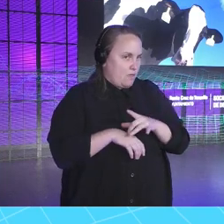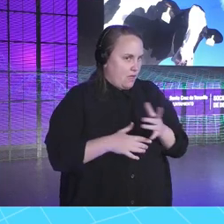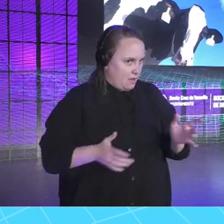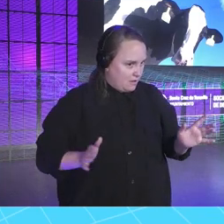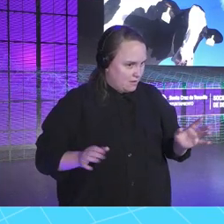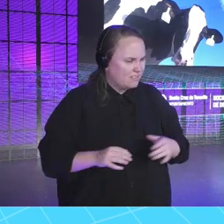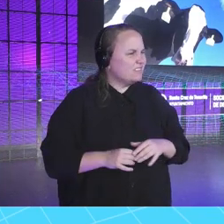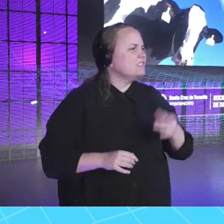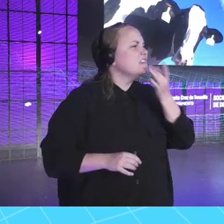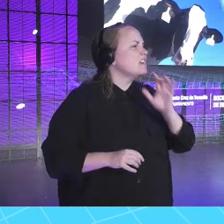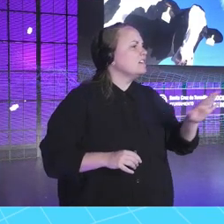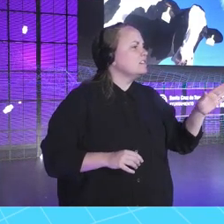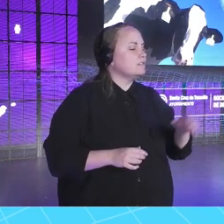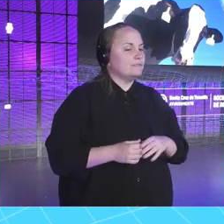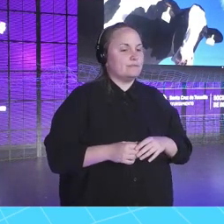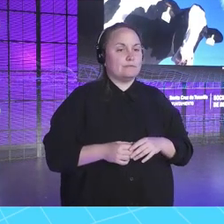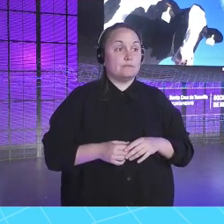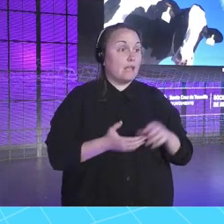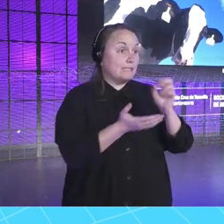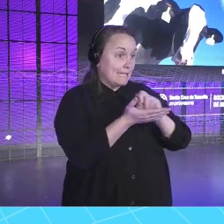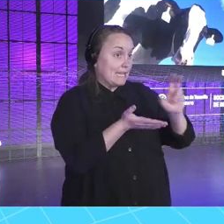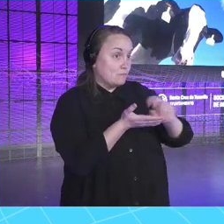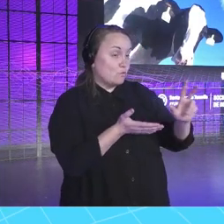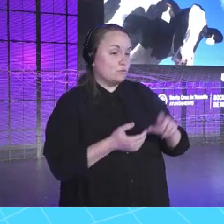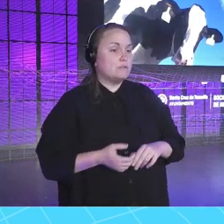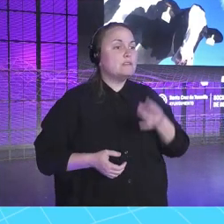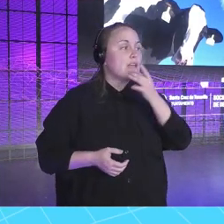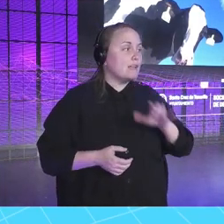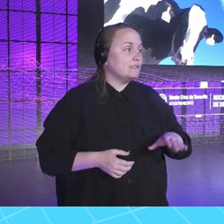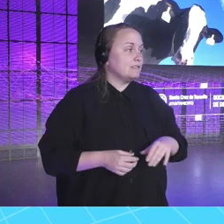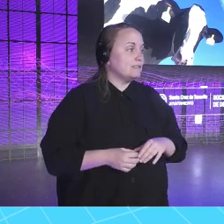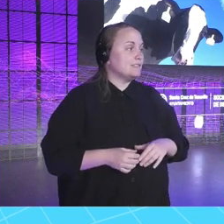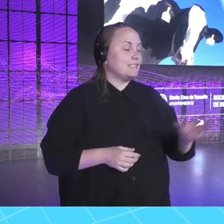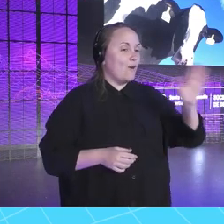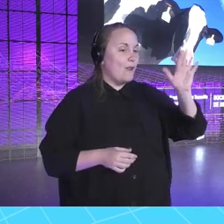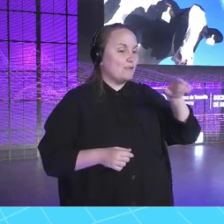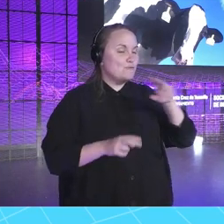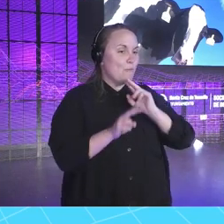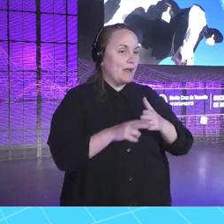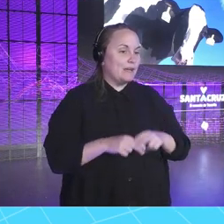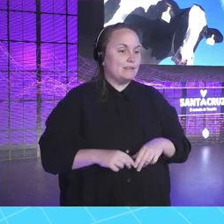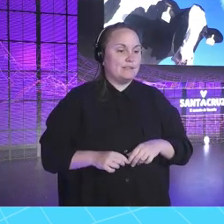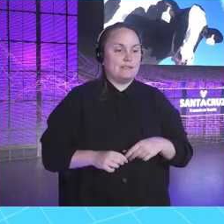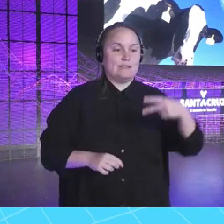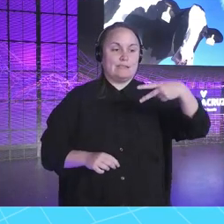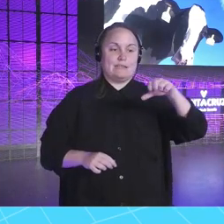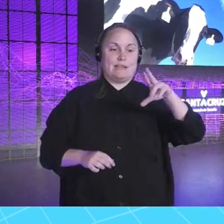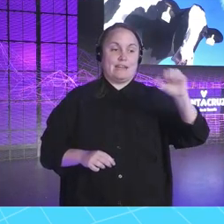qué ha dicho quién qué senderismo quién Ah Hola Cómo te llamas